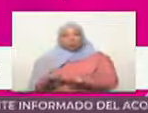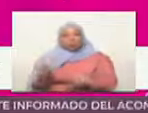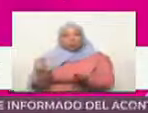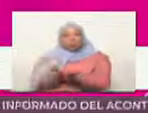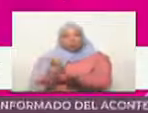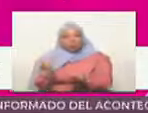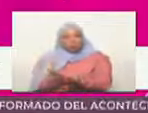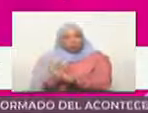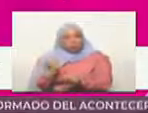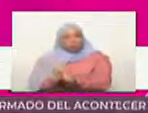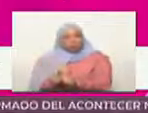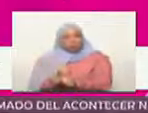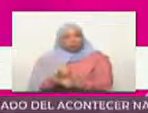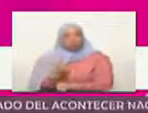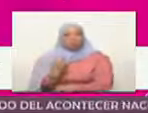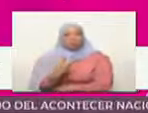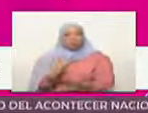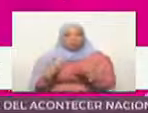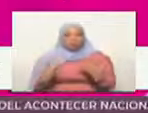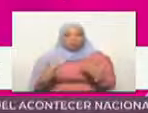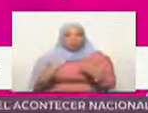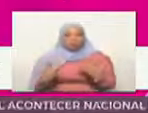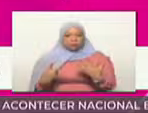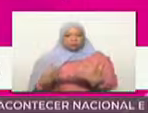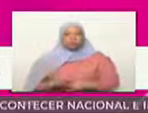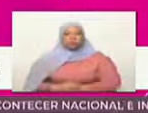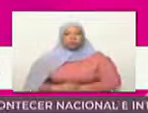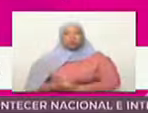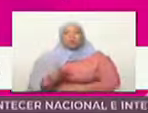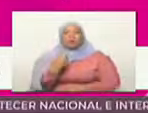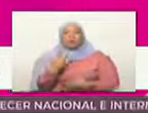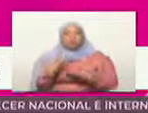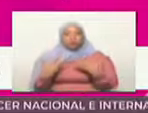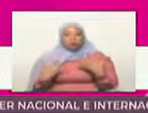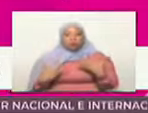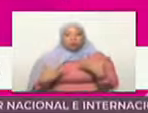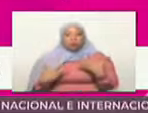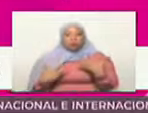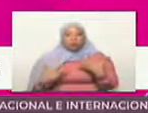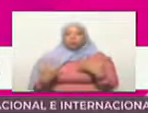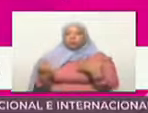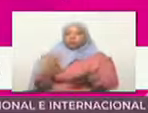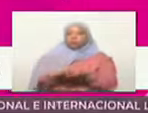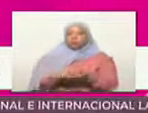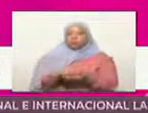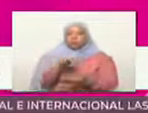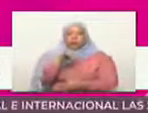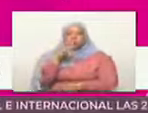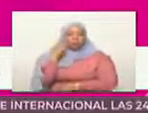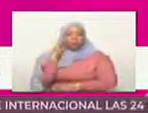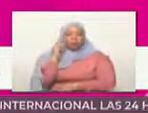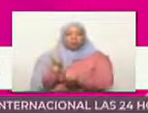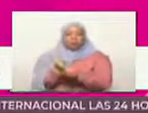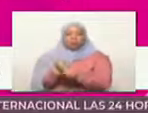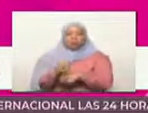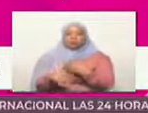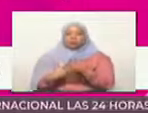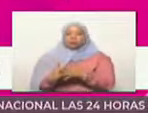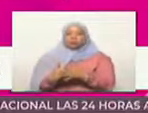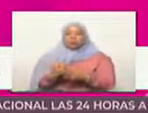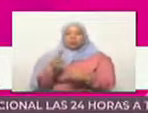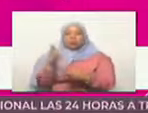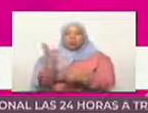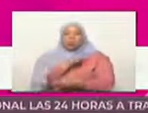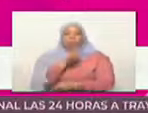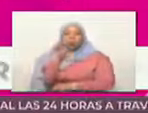está hecho. 27, 28, las redes sociales infectando, contaminando